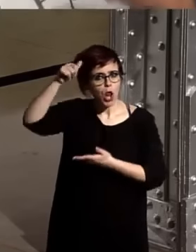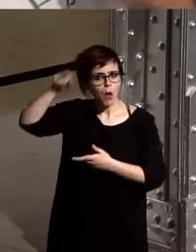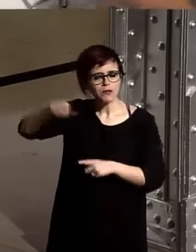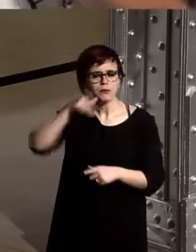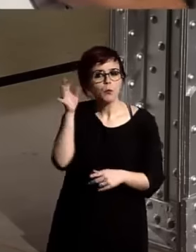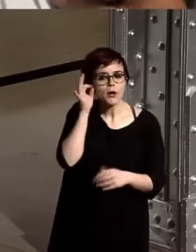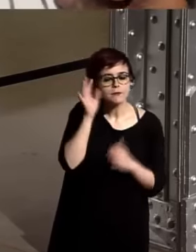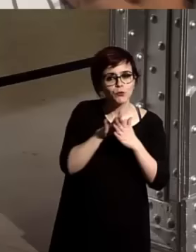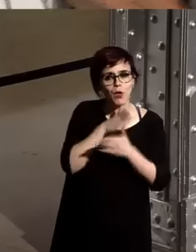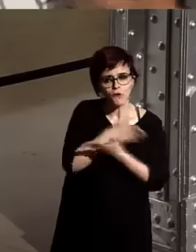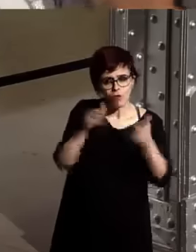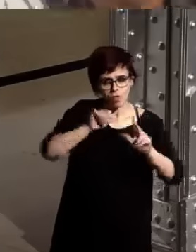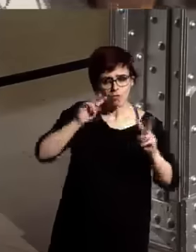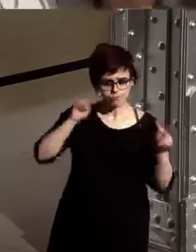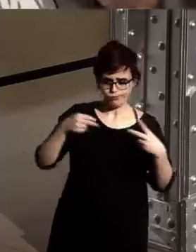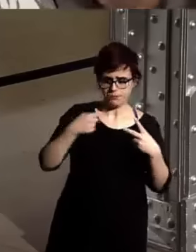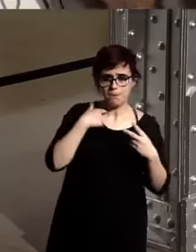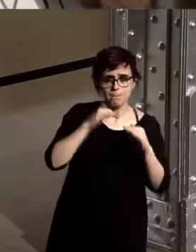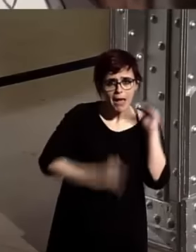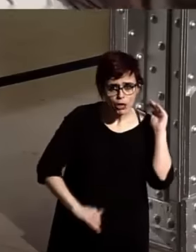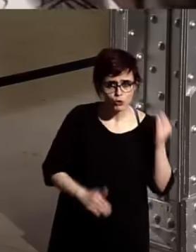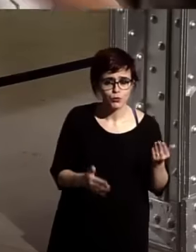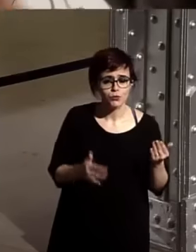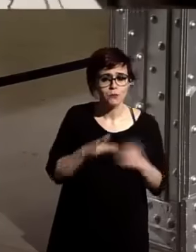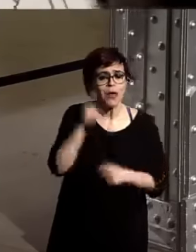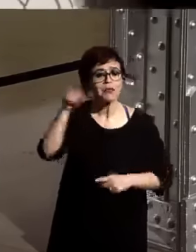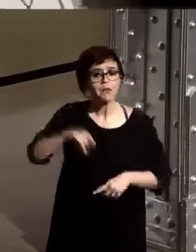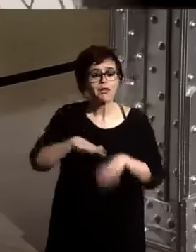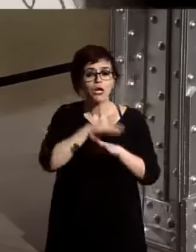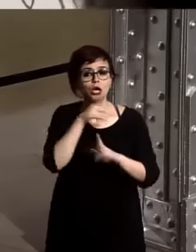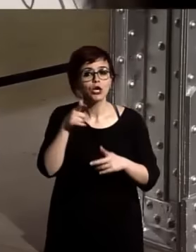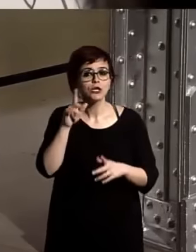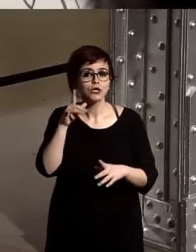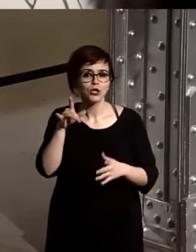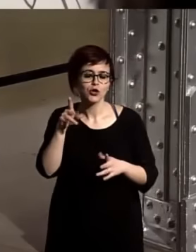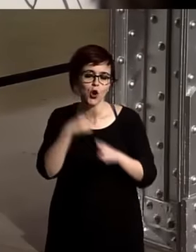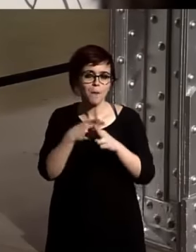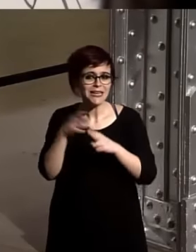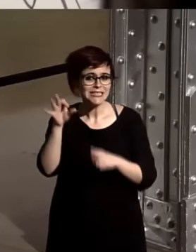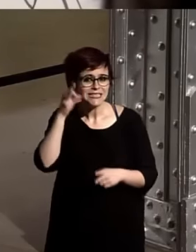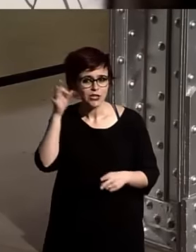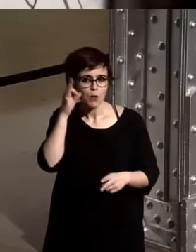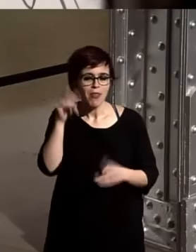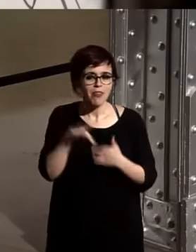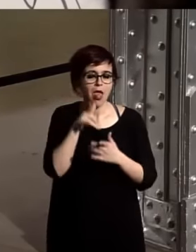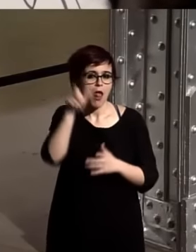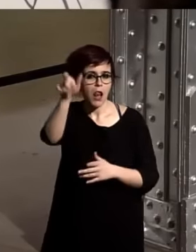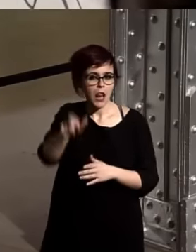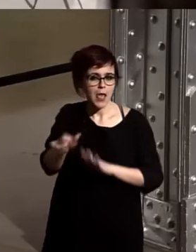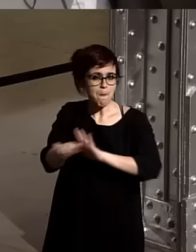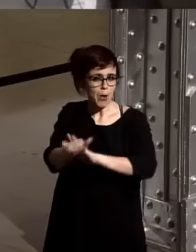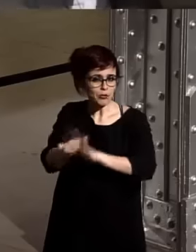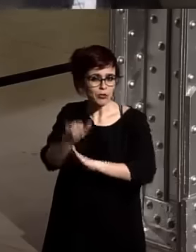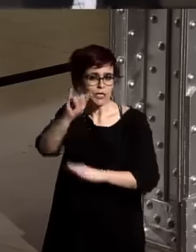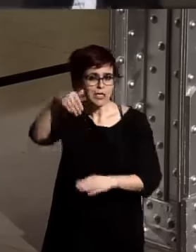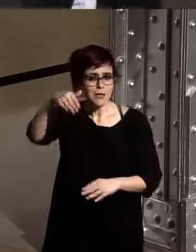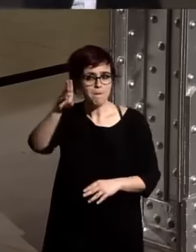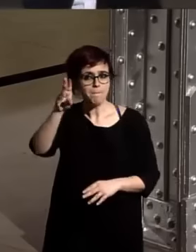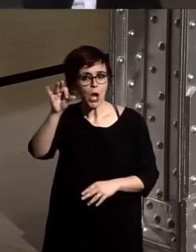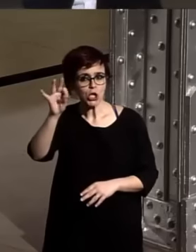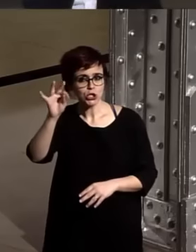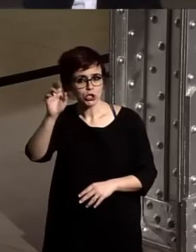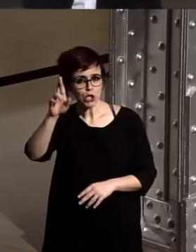hombres tenemos menos confianza en nosotras mismas eh incluso hay una cosa que se llama el síndrome del impostor que que es algo que las mujeres